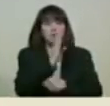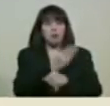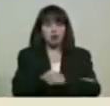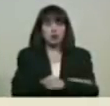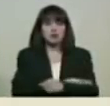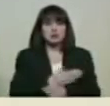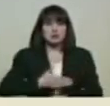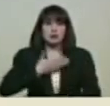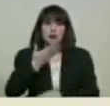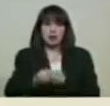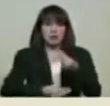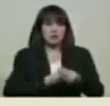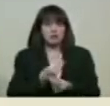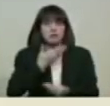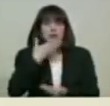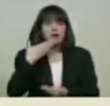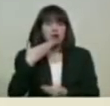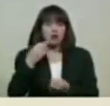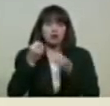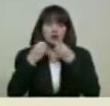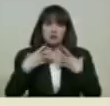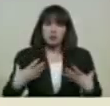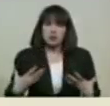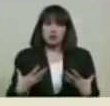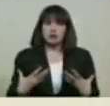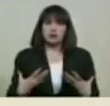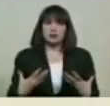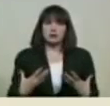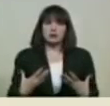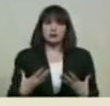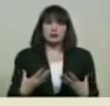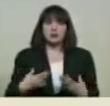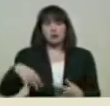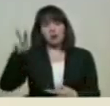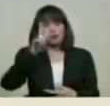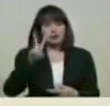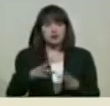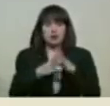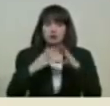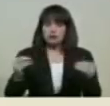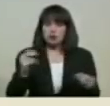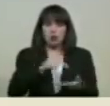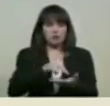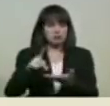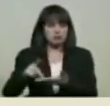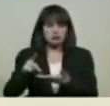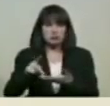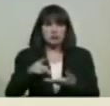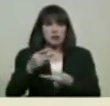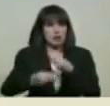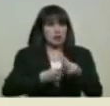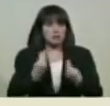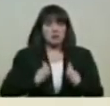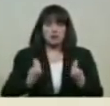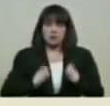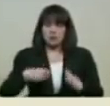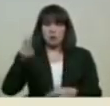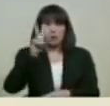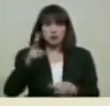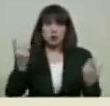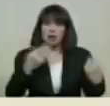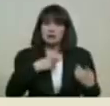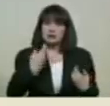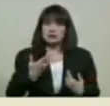potencia, la Venezuela de bien, una Venezuela donde todos los venezolanos y las venezolanas nos sintamos